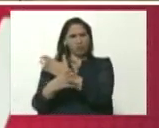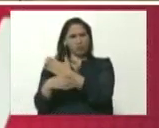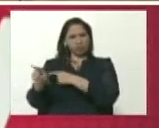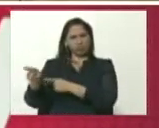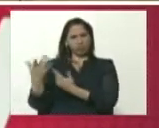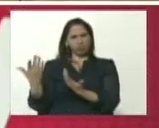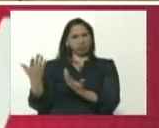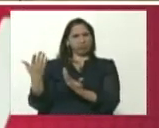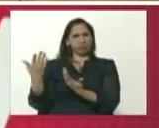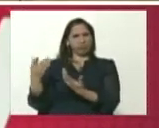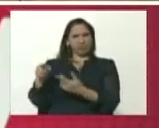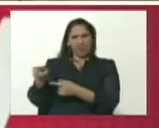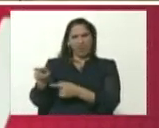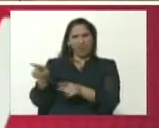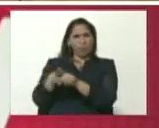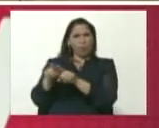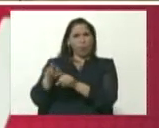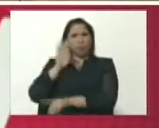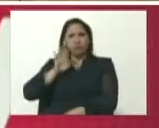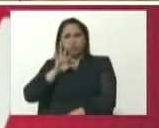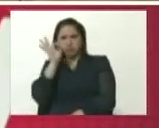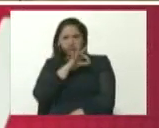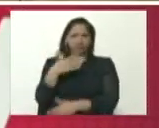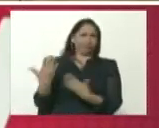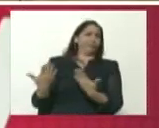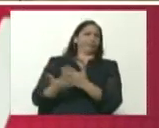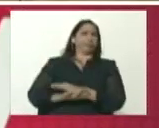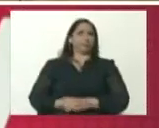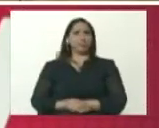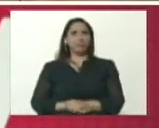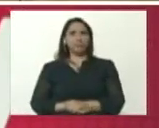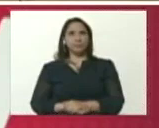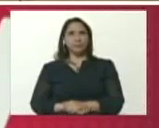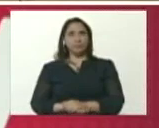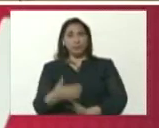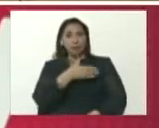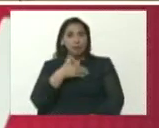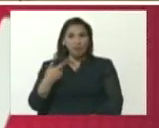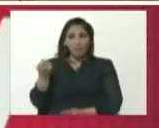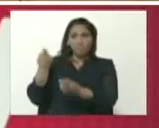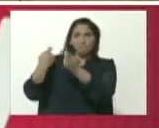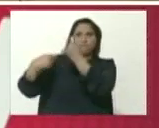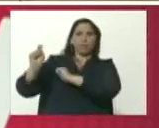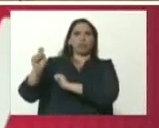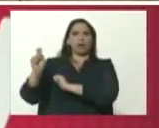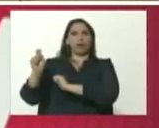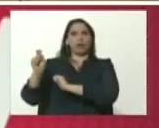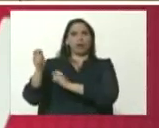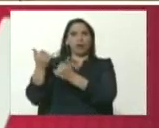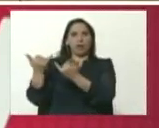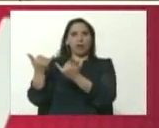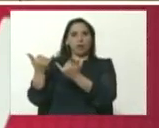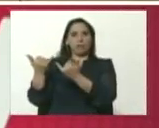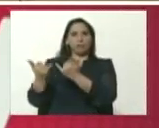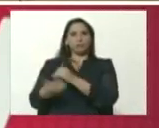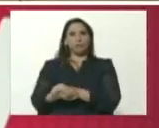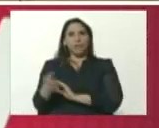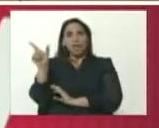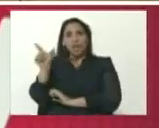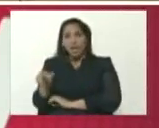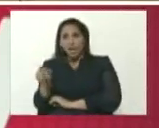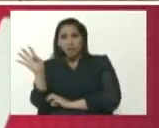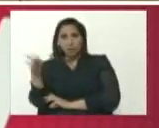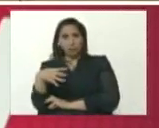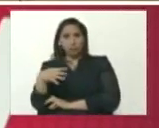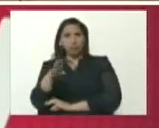Juan Guaidó? Es un rastrojo, es un rastrojo que quiere vender y está vendiendo el Esequibo, que